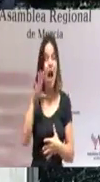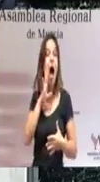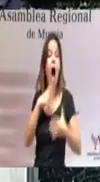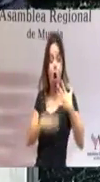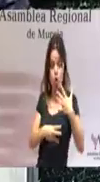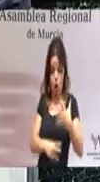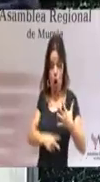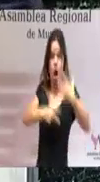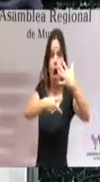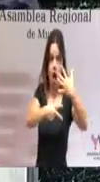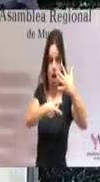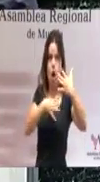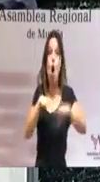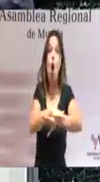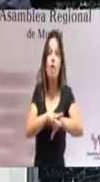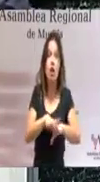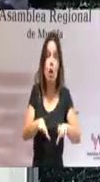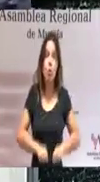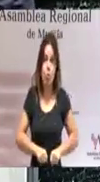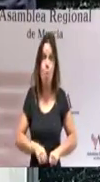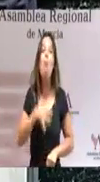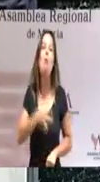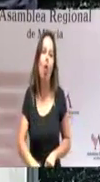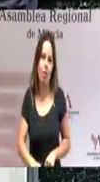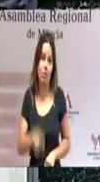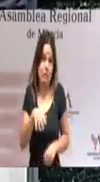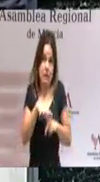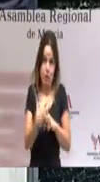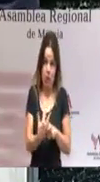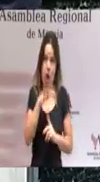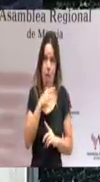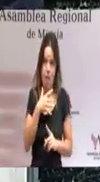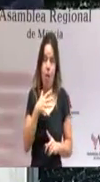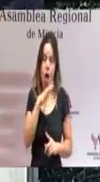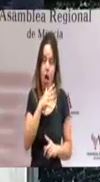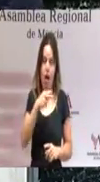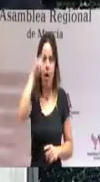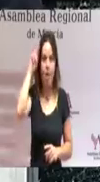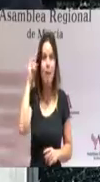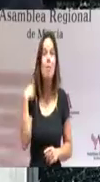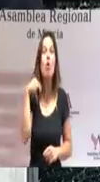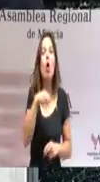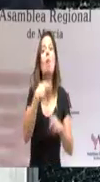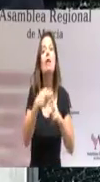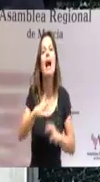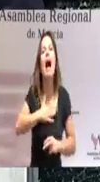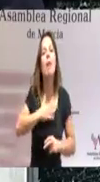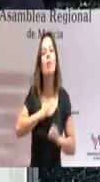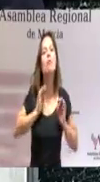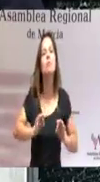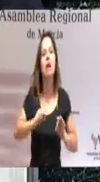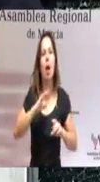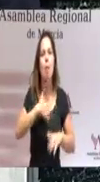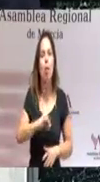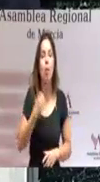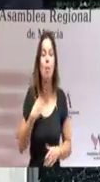gobierno de Podemos, en este caso, de ahora Madrid. Esas son las políticas propias que tiene Podemos